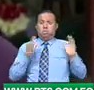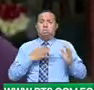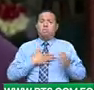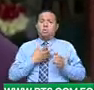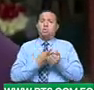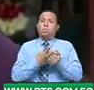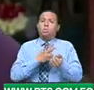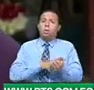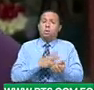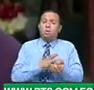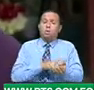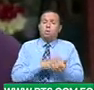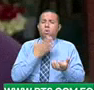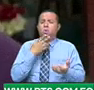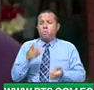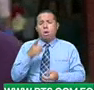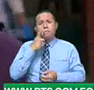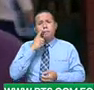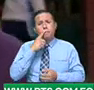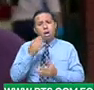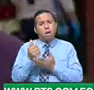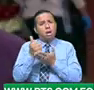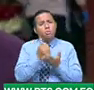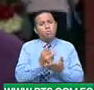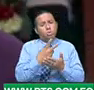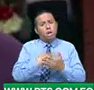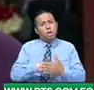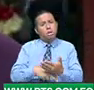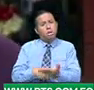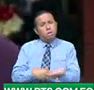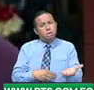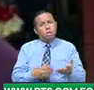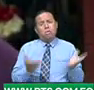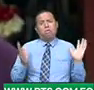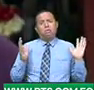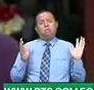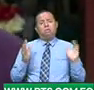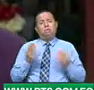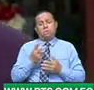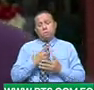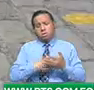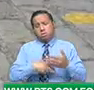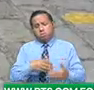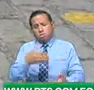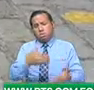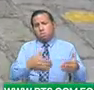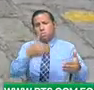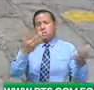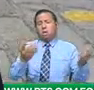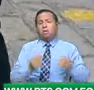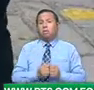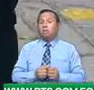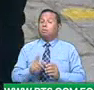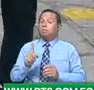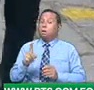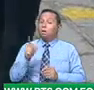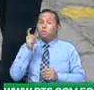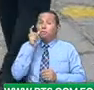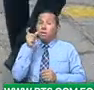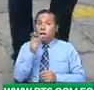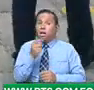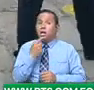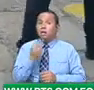vivo, él tiene que luchar, trabajar y hacer el futuro de mis otros sobrinos, nada más. Pero Fiscalía deberá seguir de oficio esta